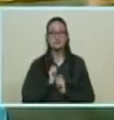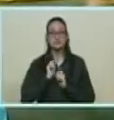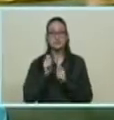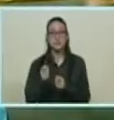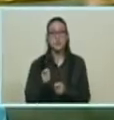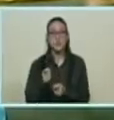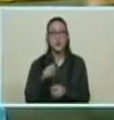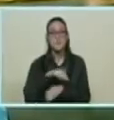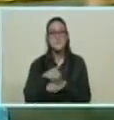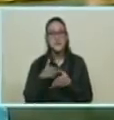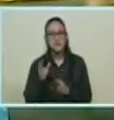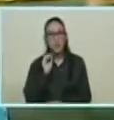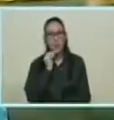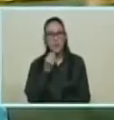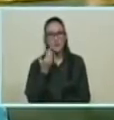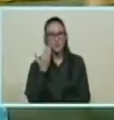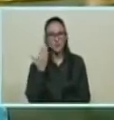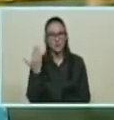Pedro Infante,